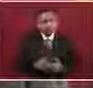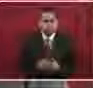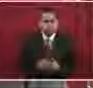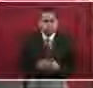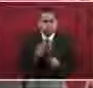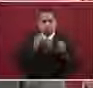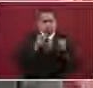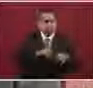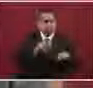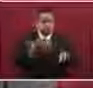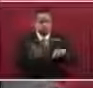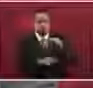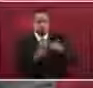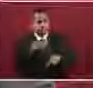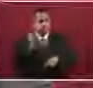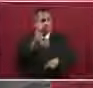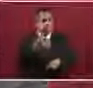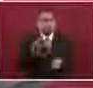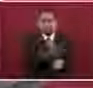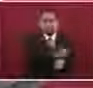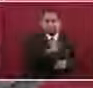sin destituir